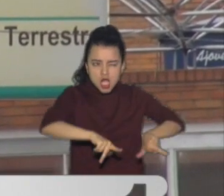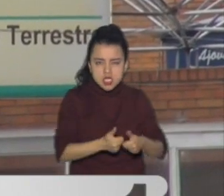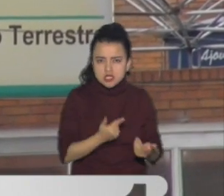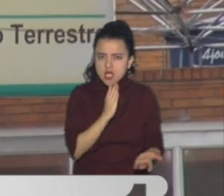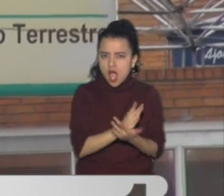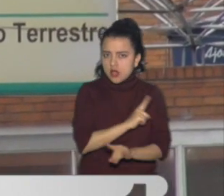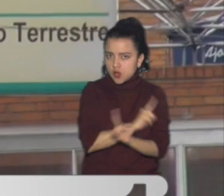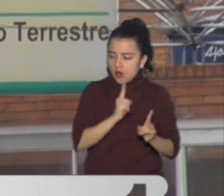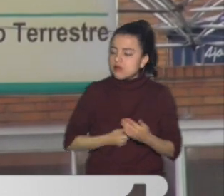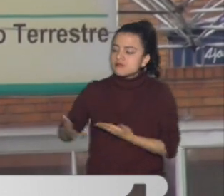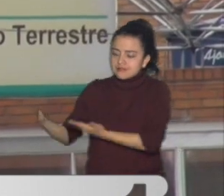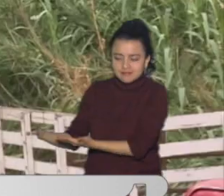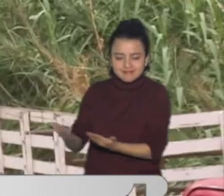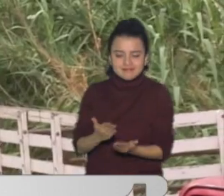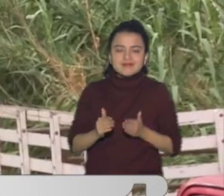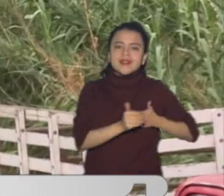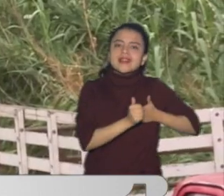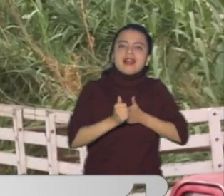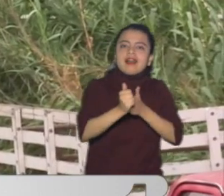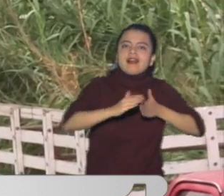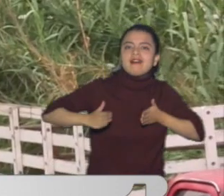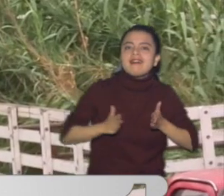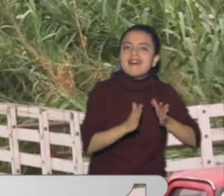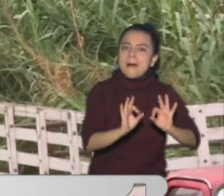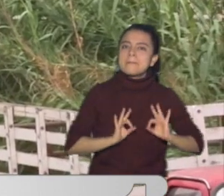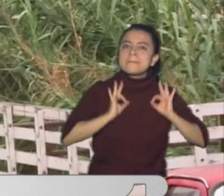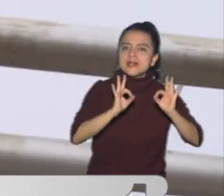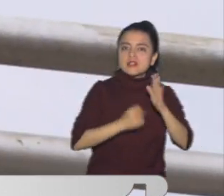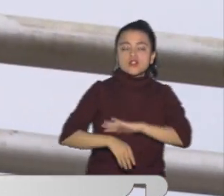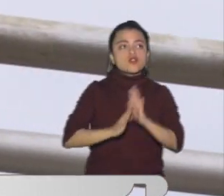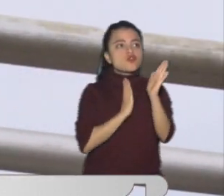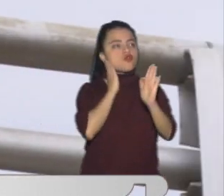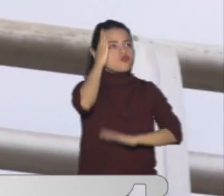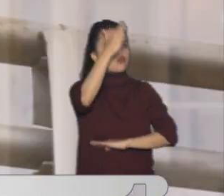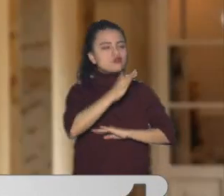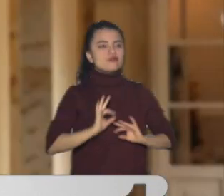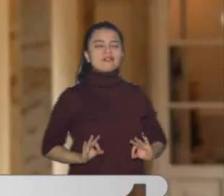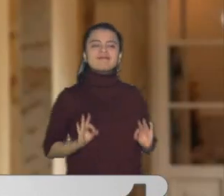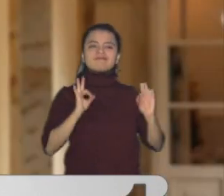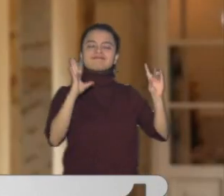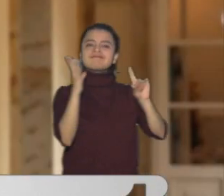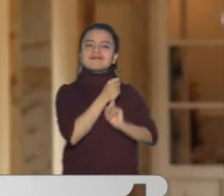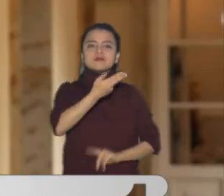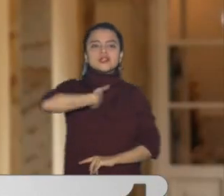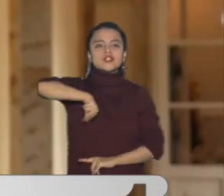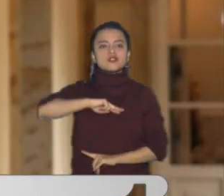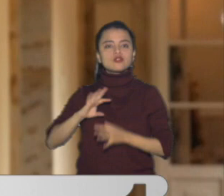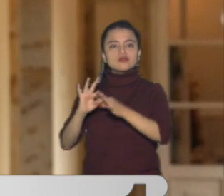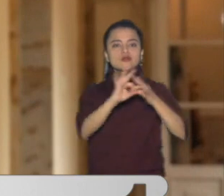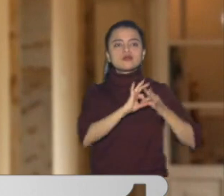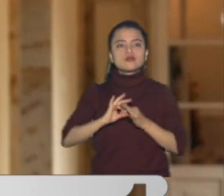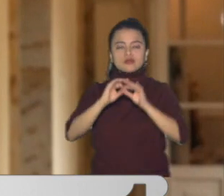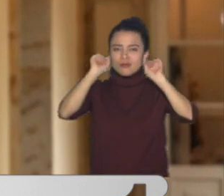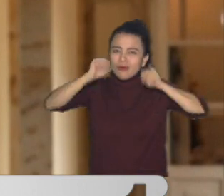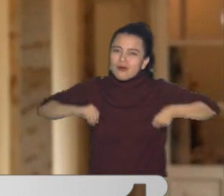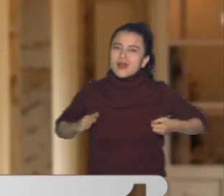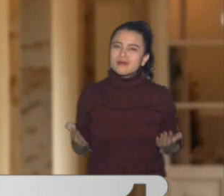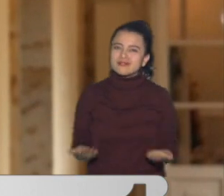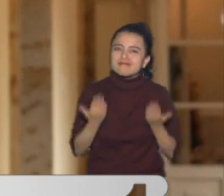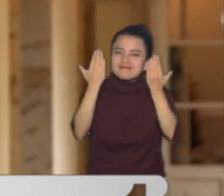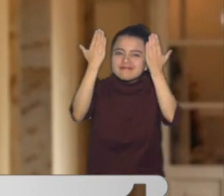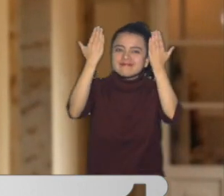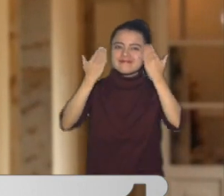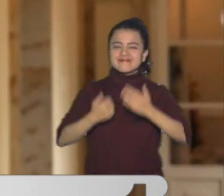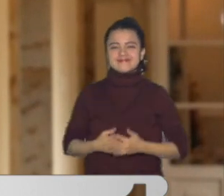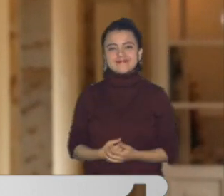lo consiguen, ese mejor futuro, Colombia va a ser un mejor país, una mejor nación, porque todos juntos vamos a avanzar en esa integración